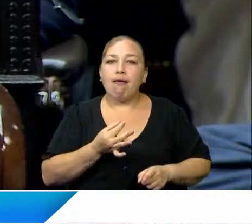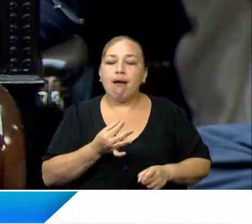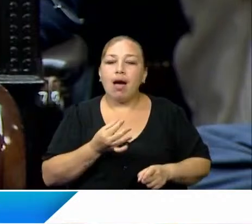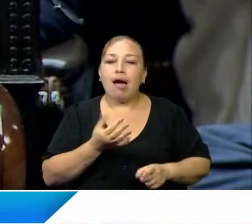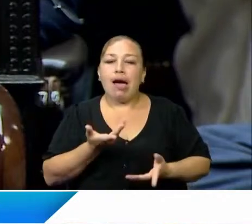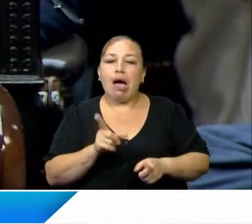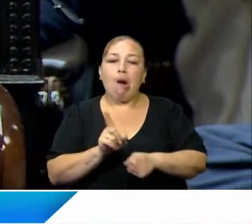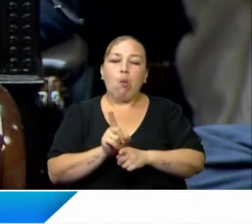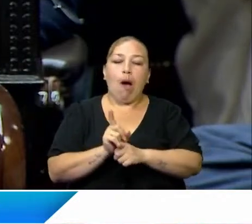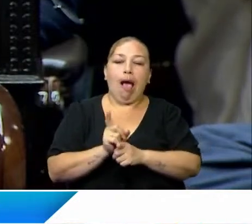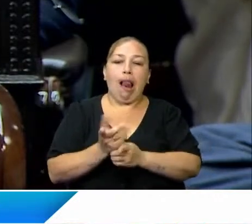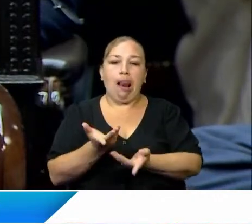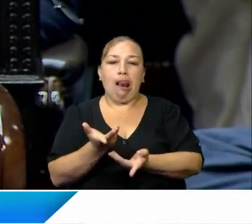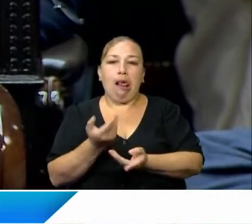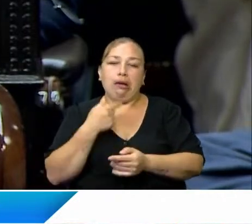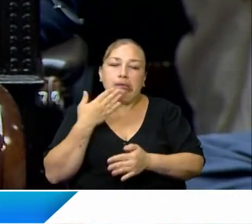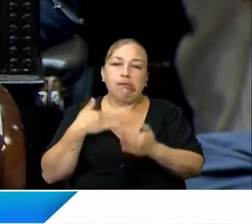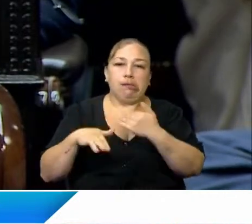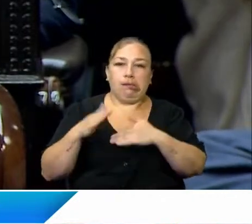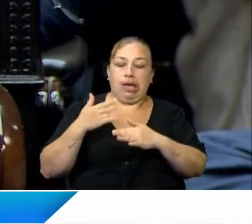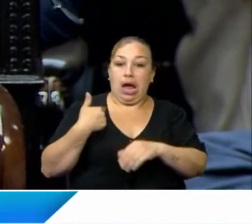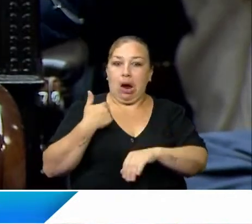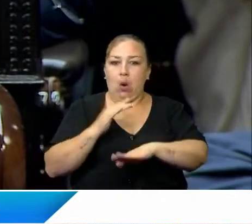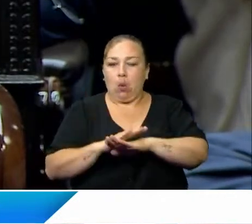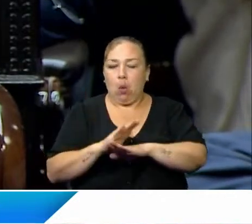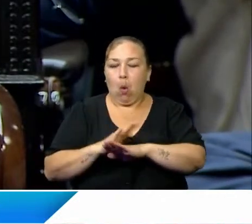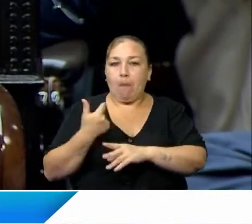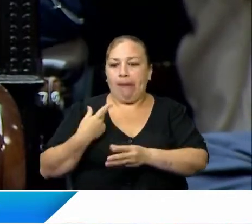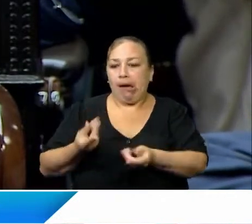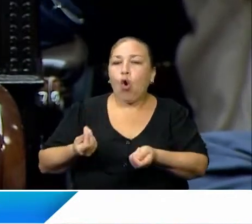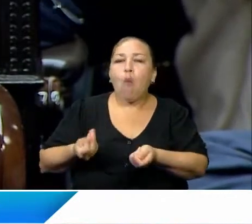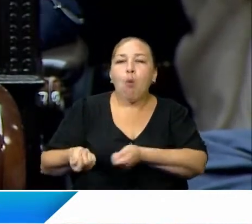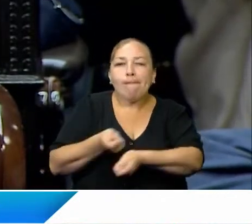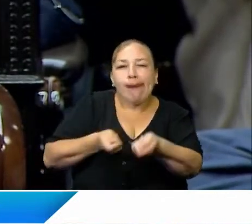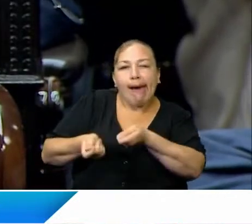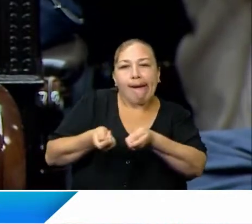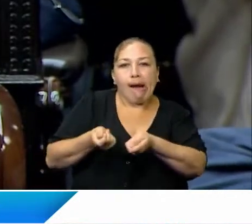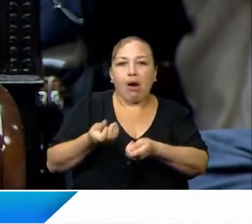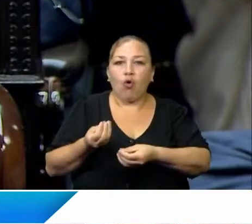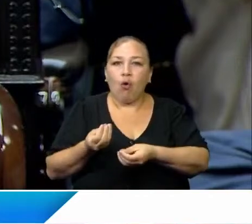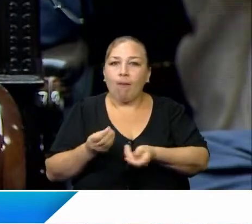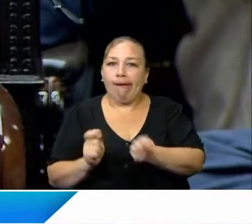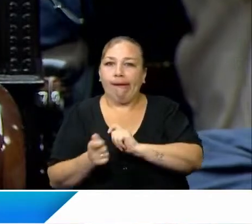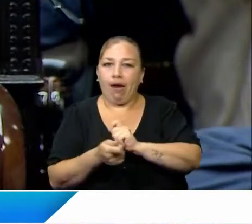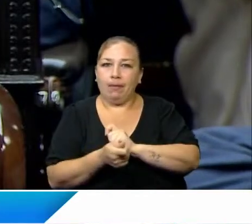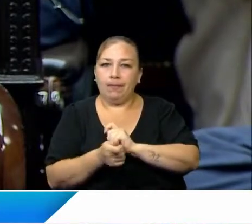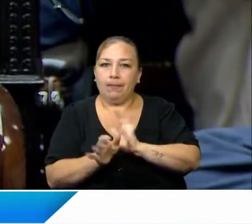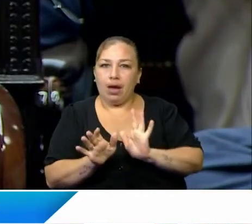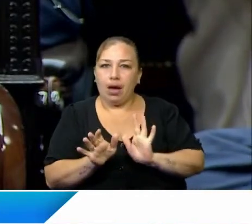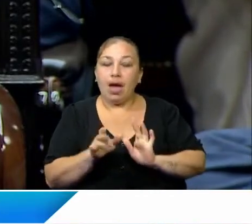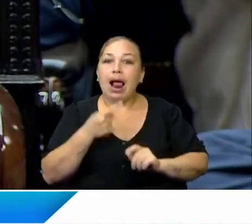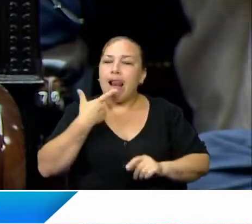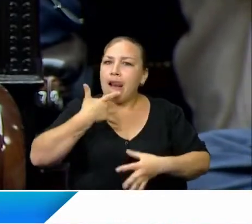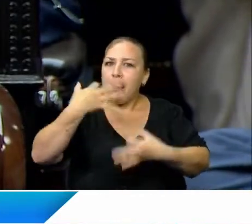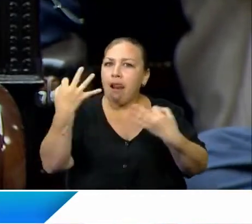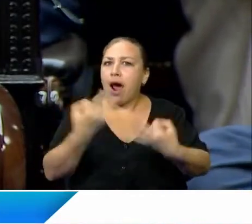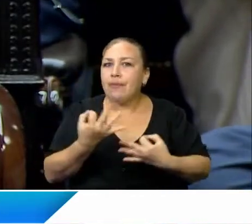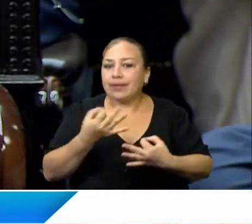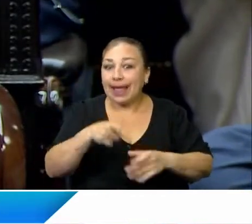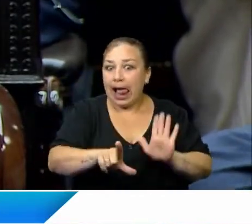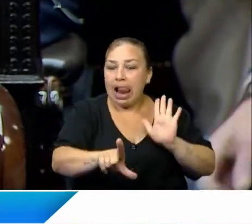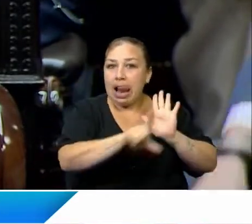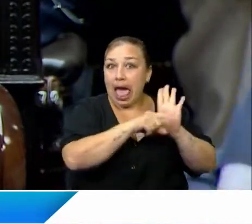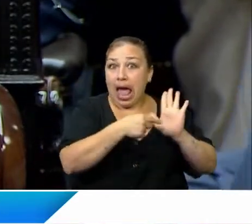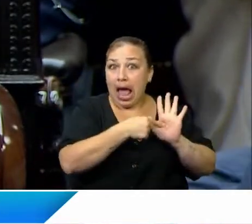lavar sus culpas de los manejos que se venían haciendo. Pero la verdad es que la implementación de la ley a